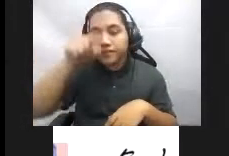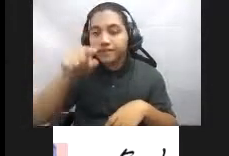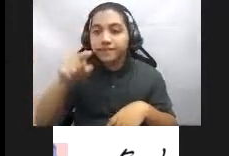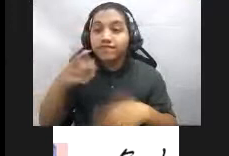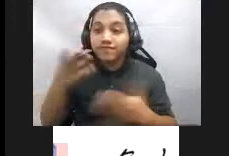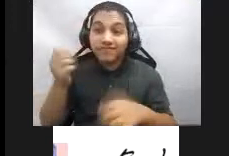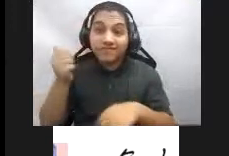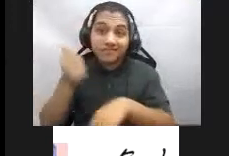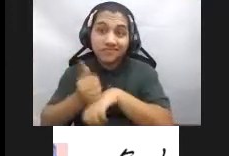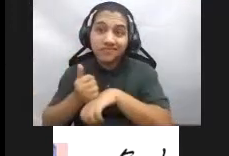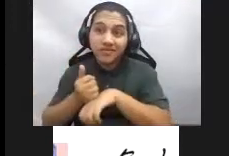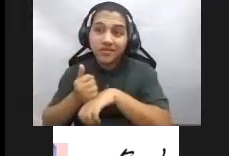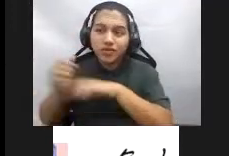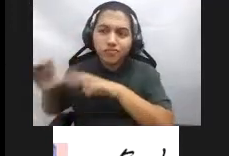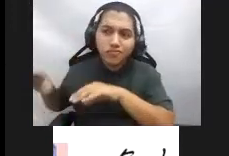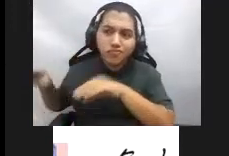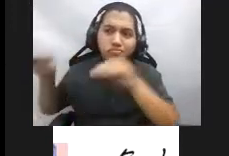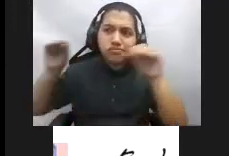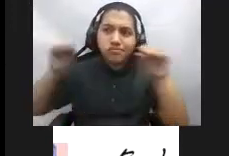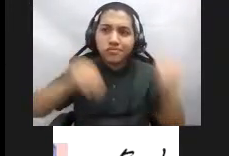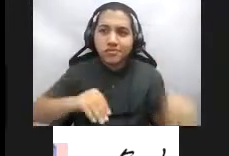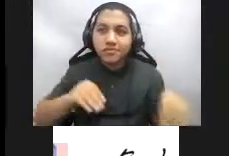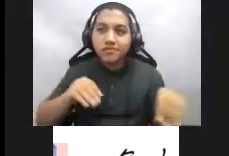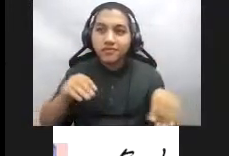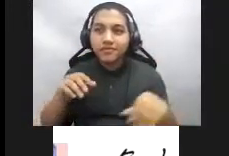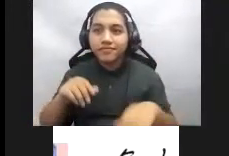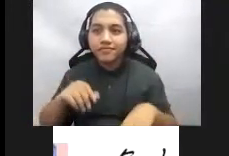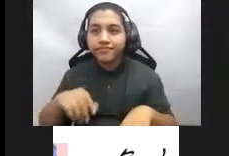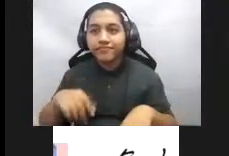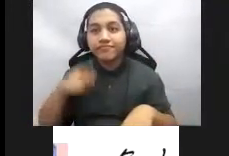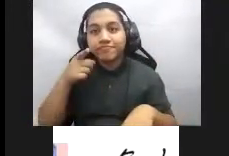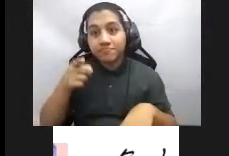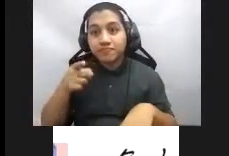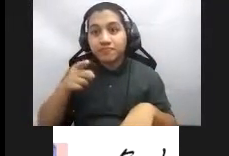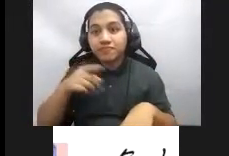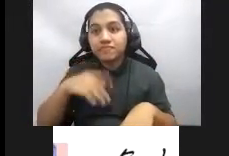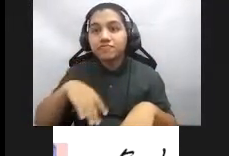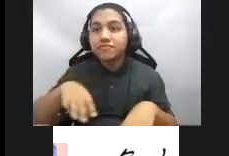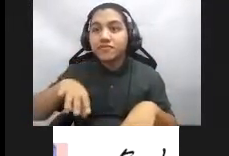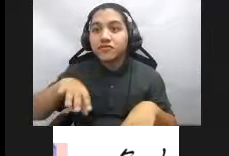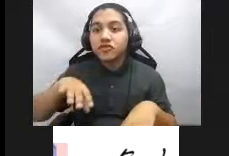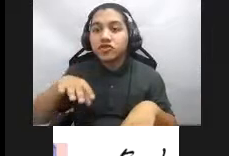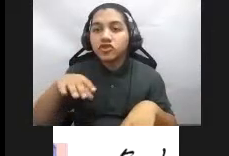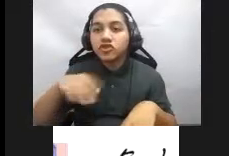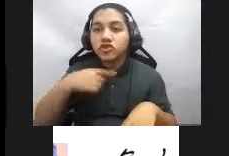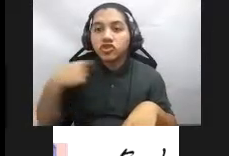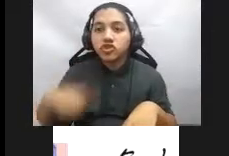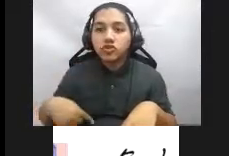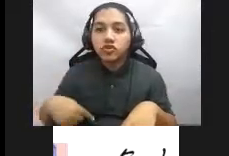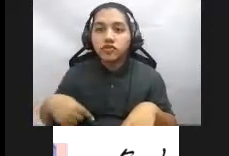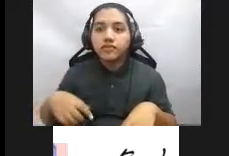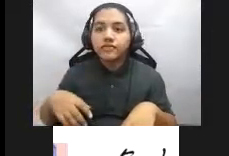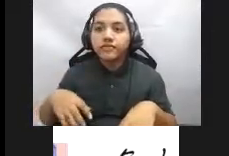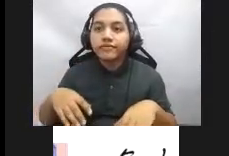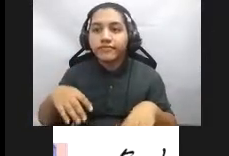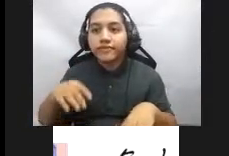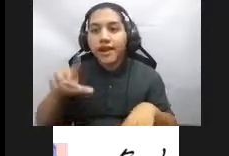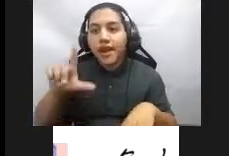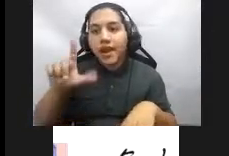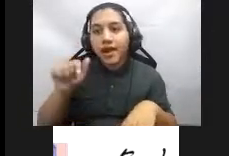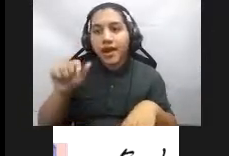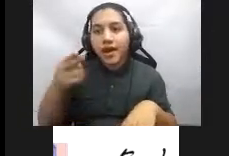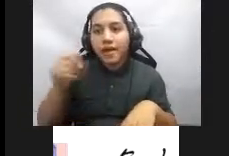oleada migratoria. Este es el barrio chino en La Habana, Cuba, que todavía está. Este fue uno de los más